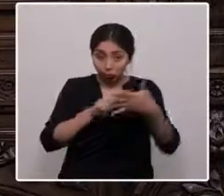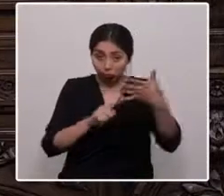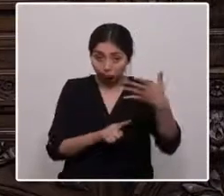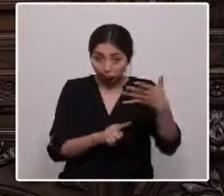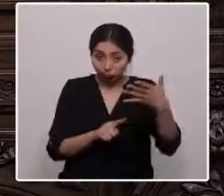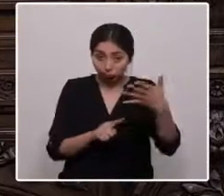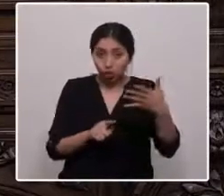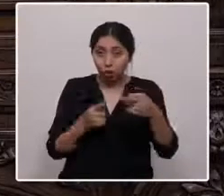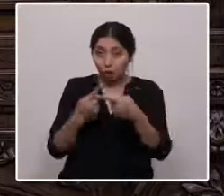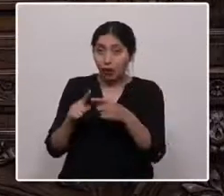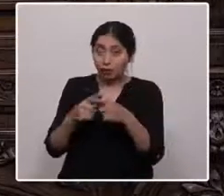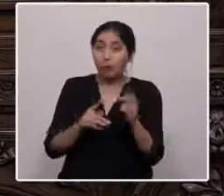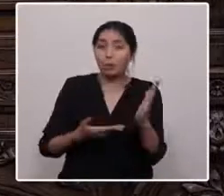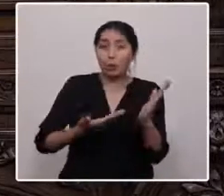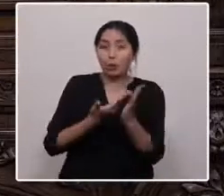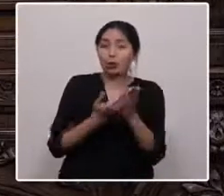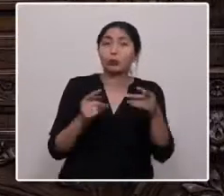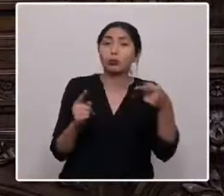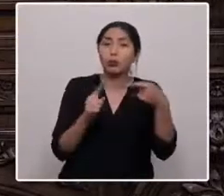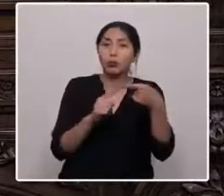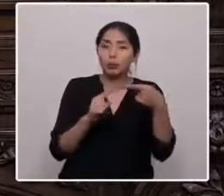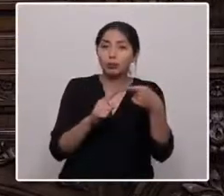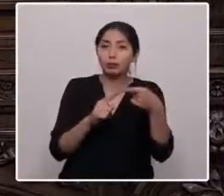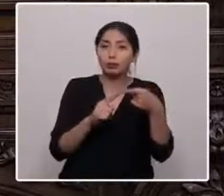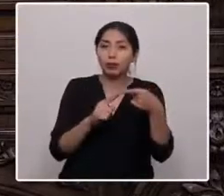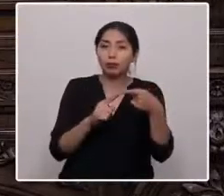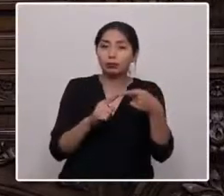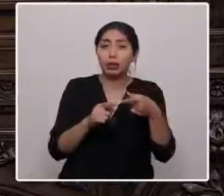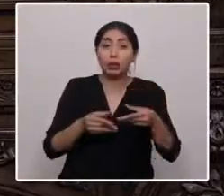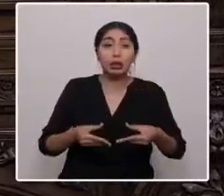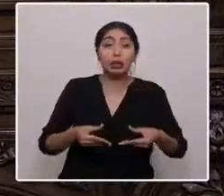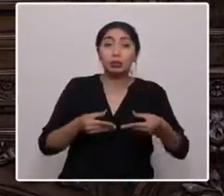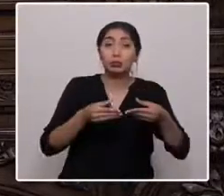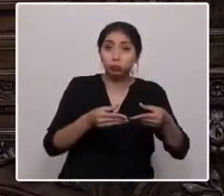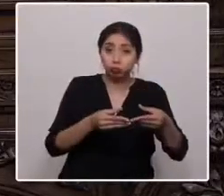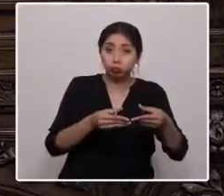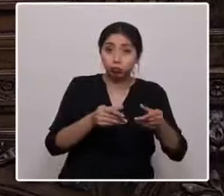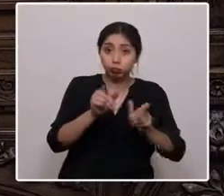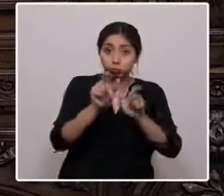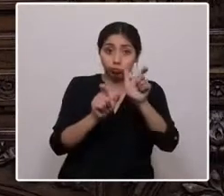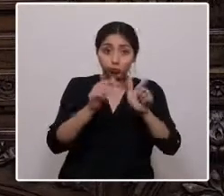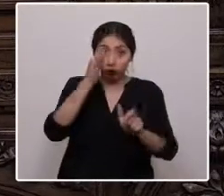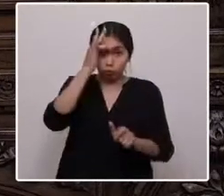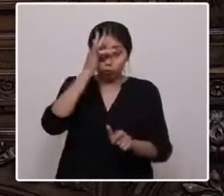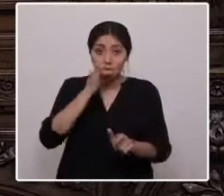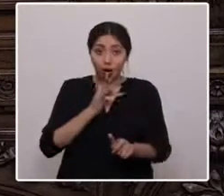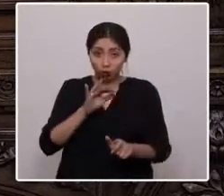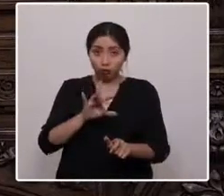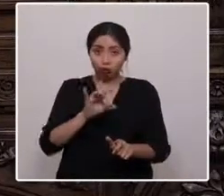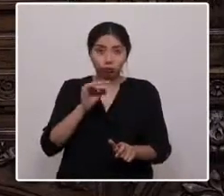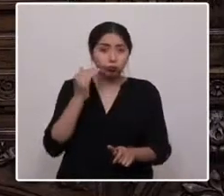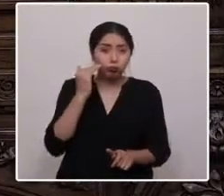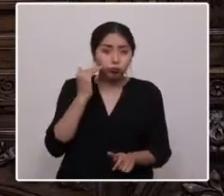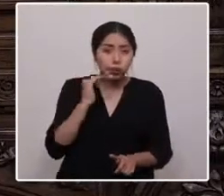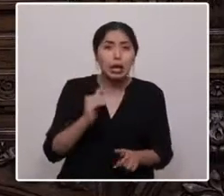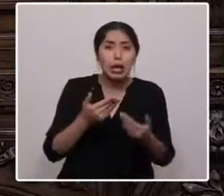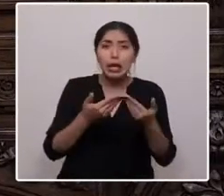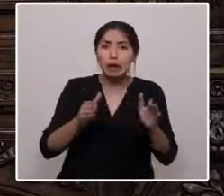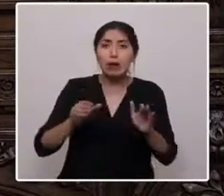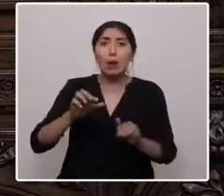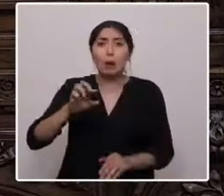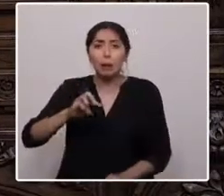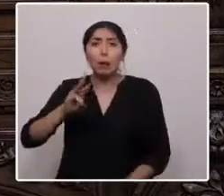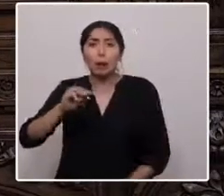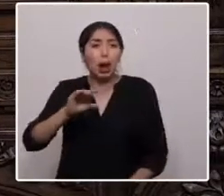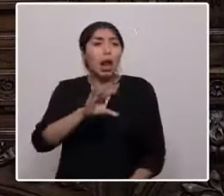uno entregará a los funcionarios la elección de la educación de un niño en vez de otorgar la libertad a los padres para escoger una escuela subvencionado